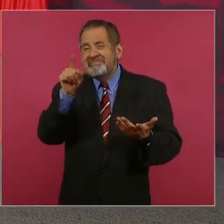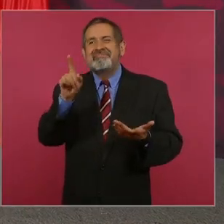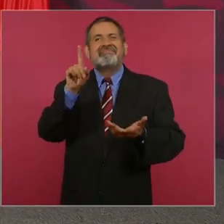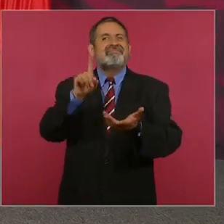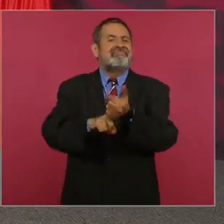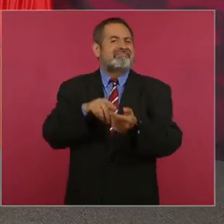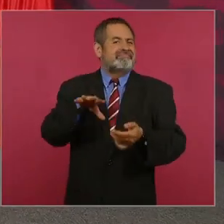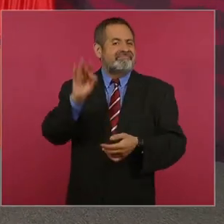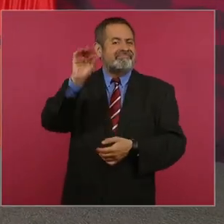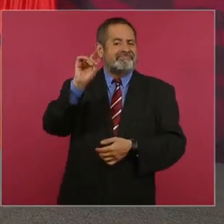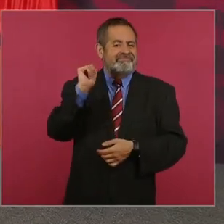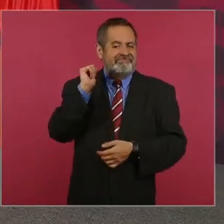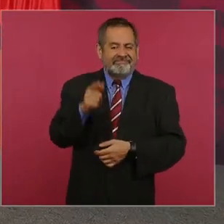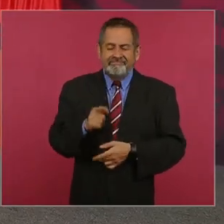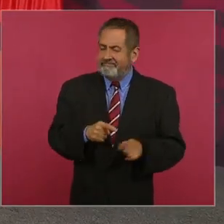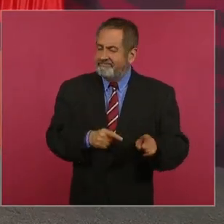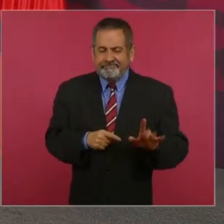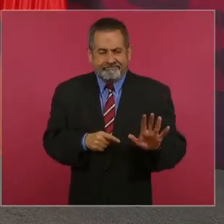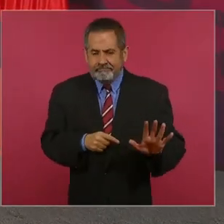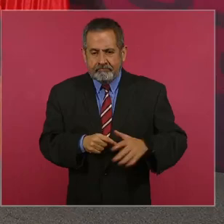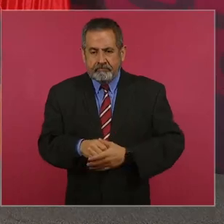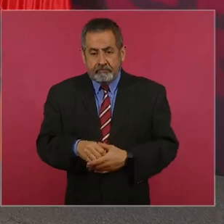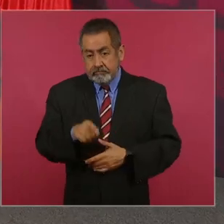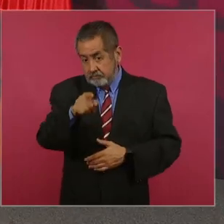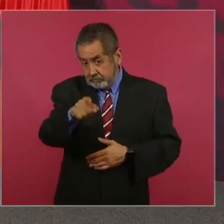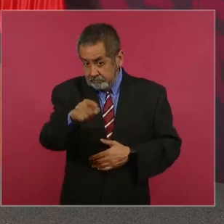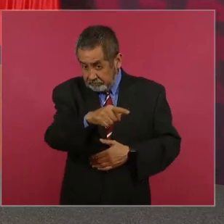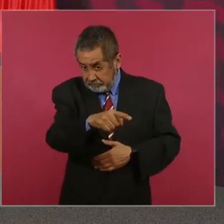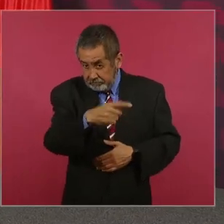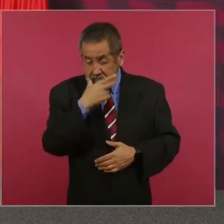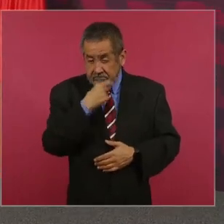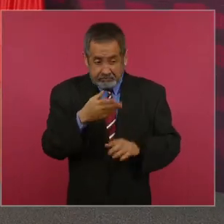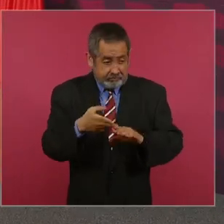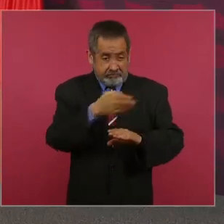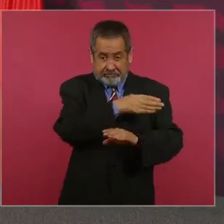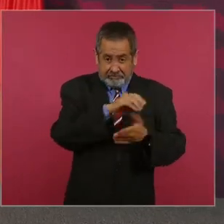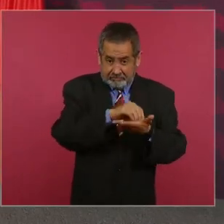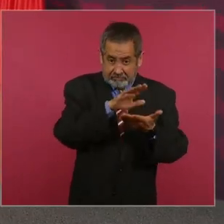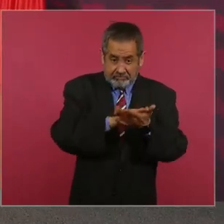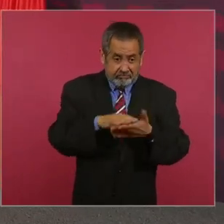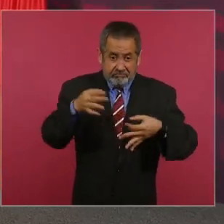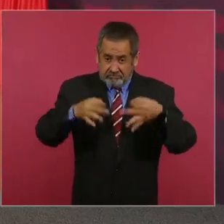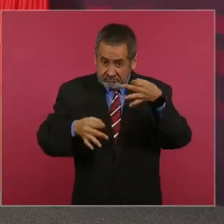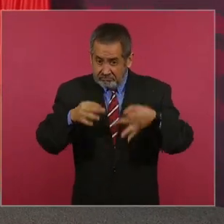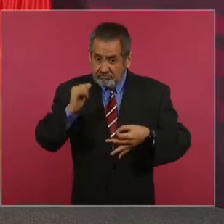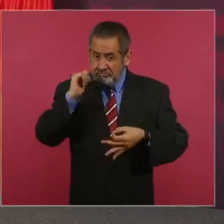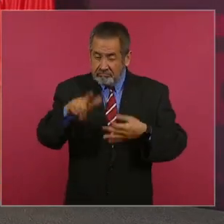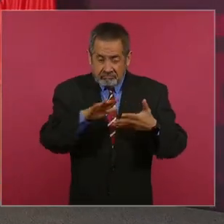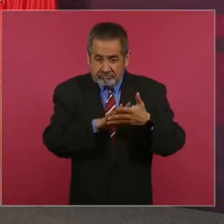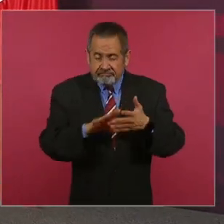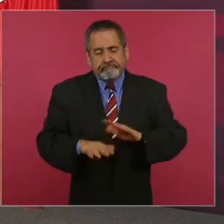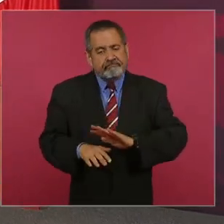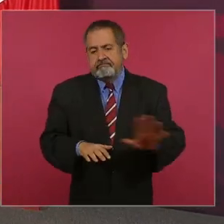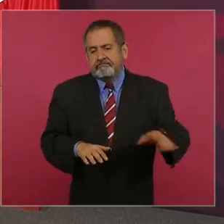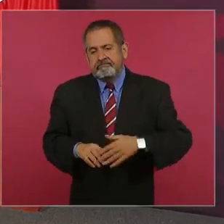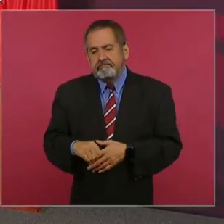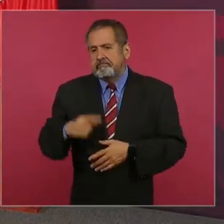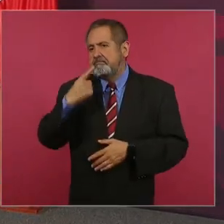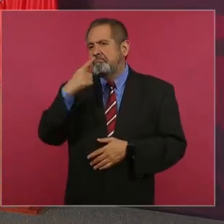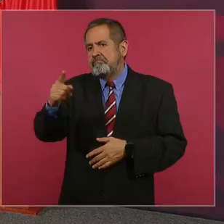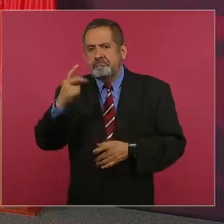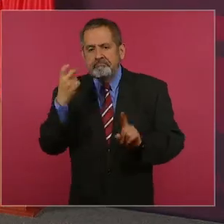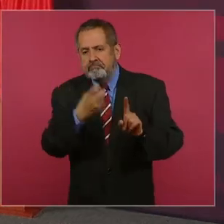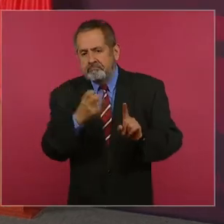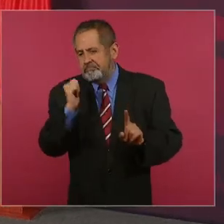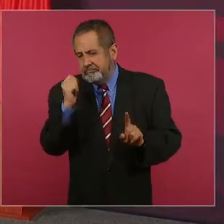entonces si tiene antecedentes penales seguramente hay denuncias y